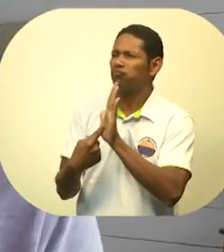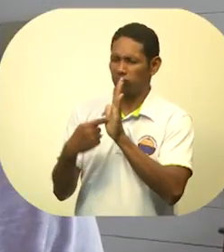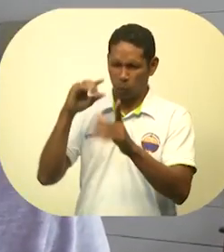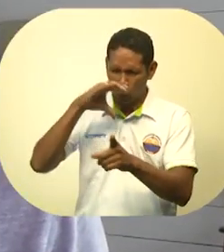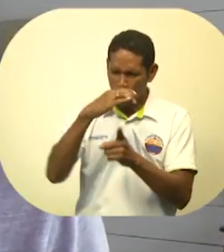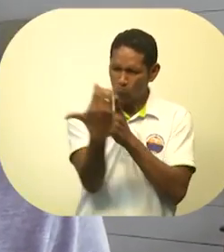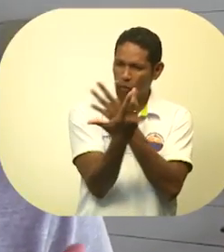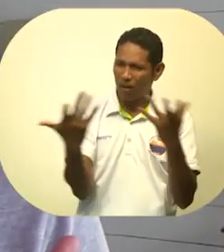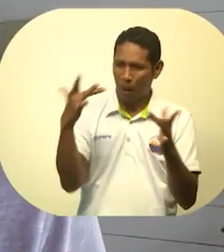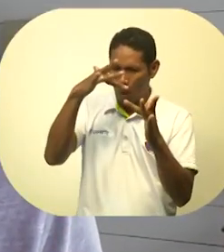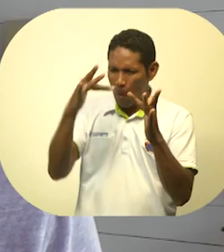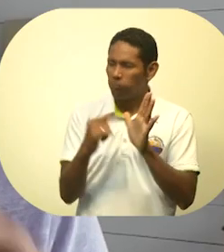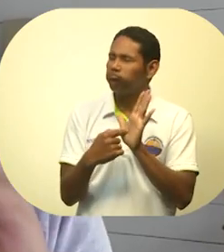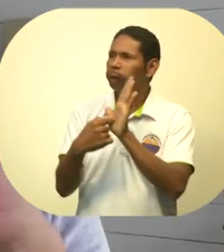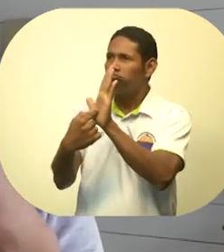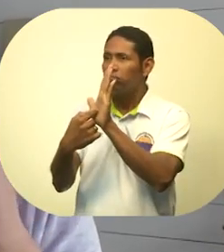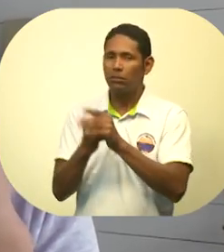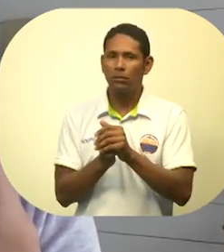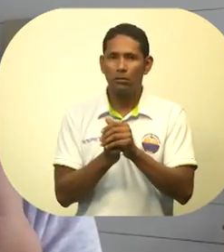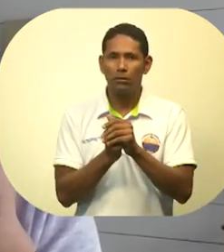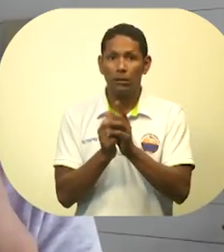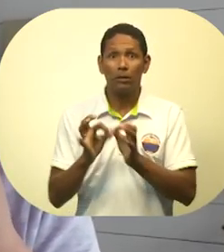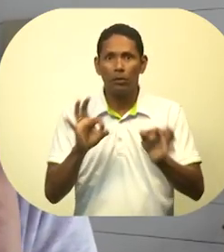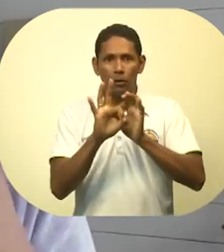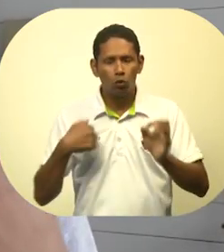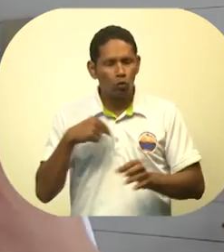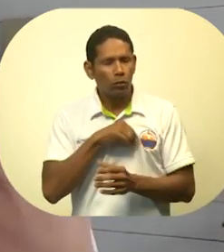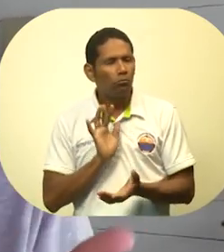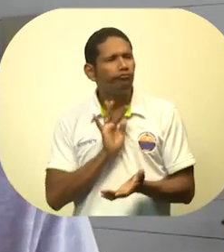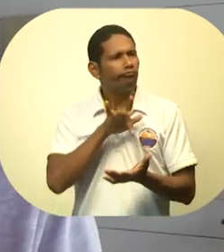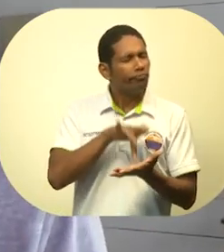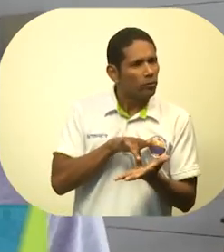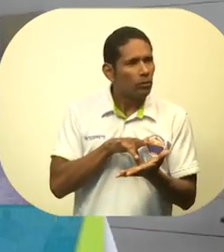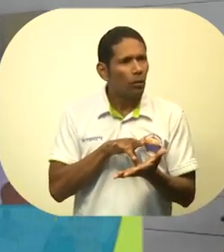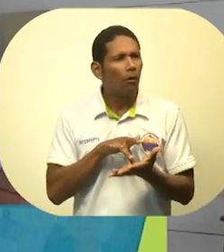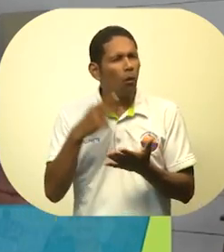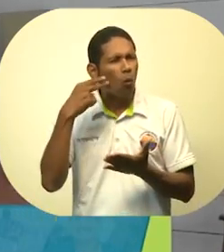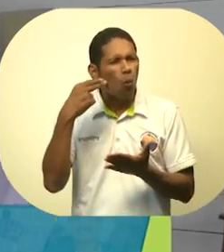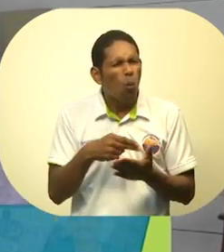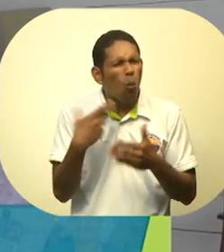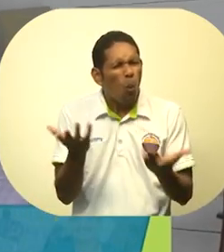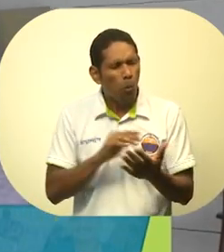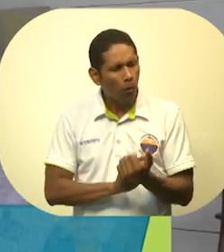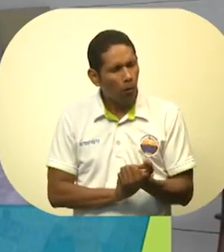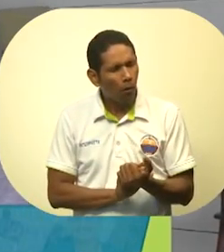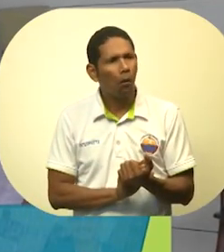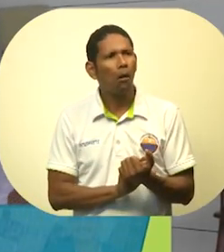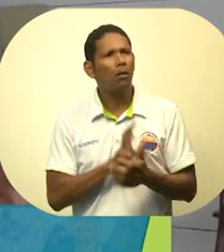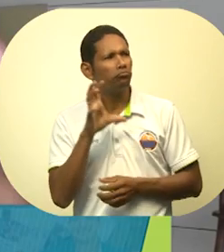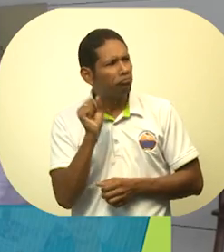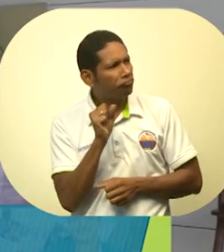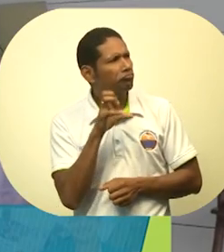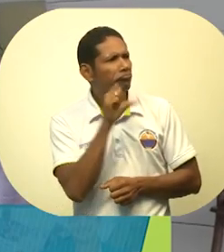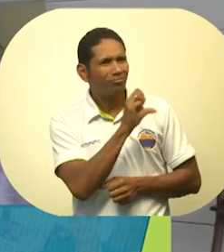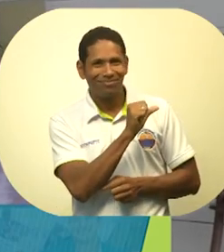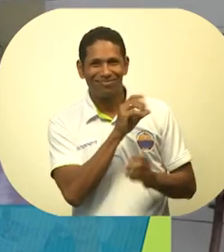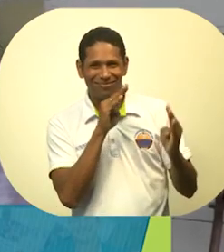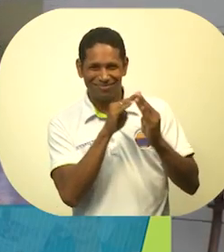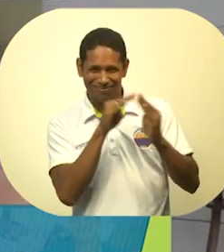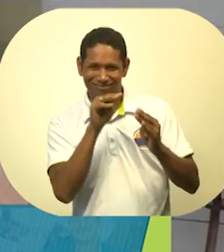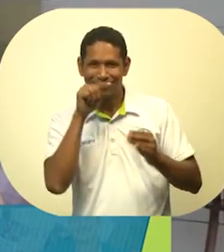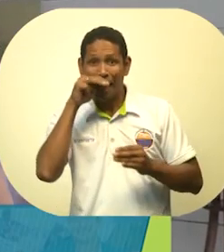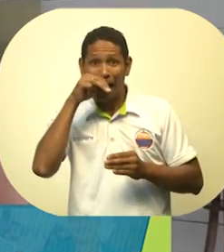más de cerca y tomar un poco más con ese tacto fino todas las historias, todos los relatos, el estar aquí en la Casa